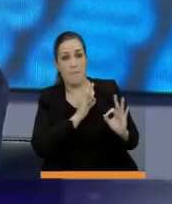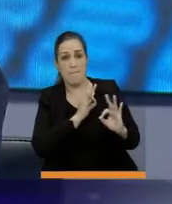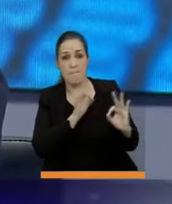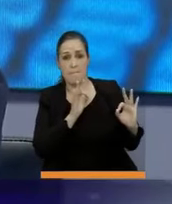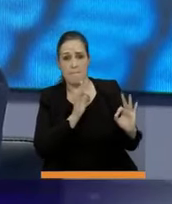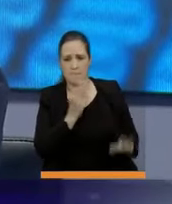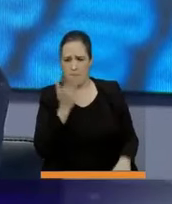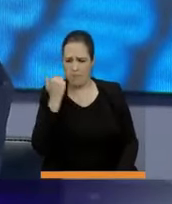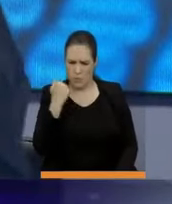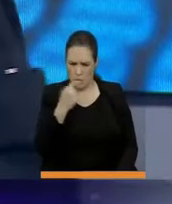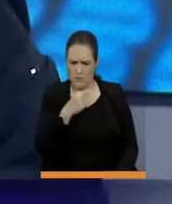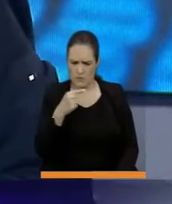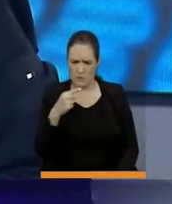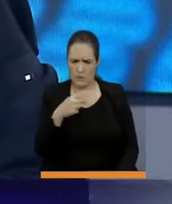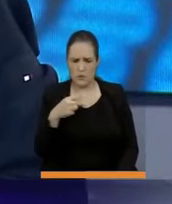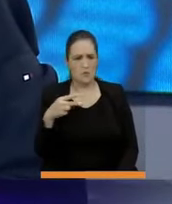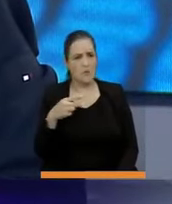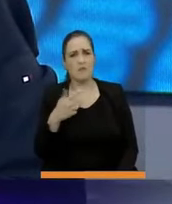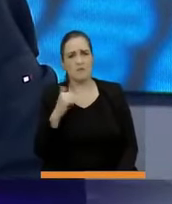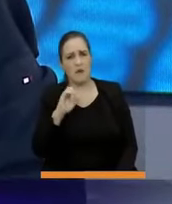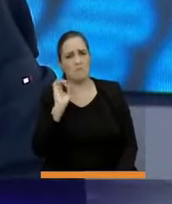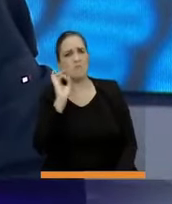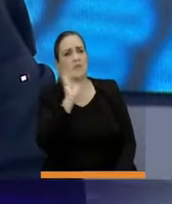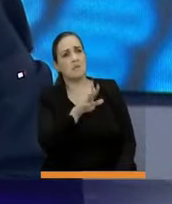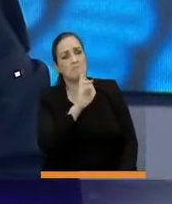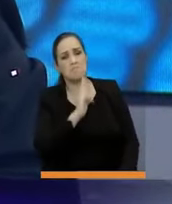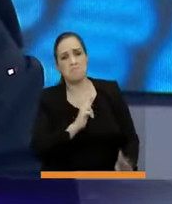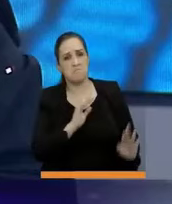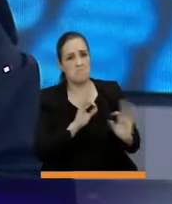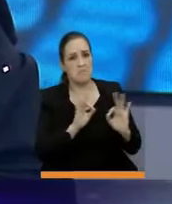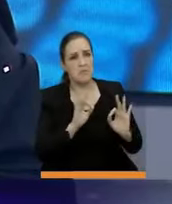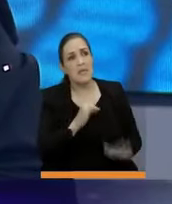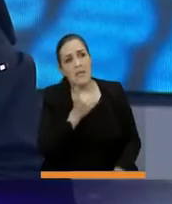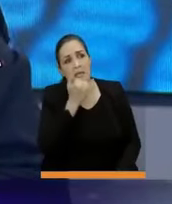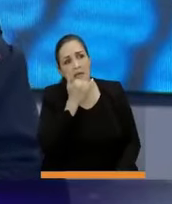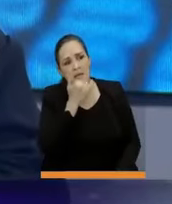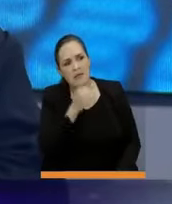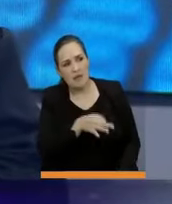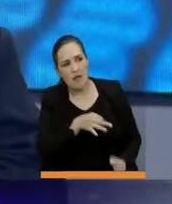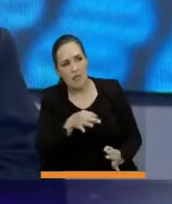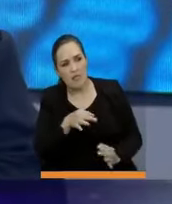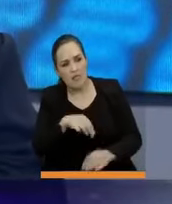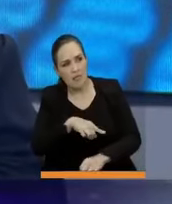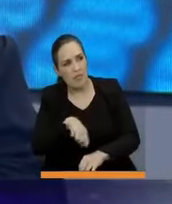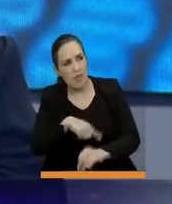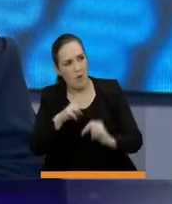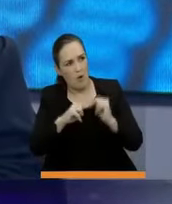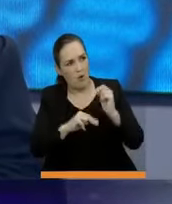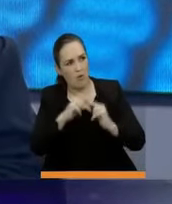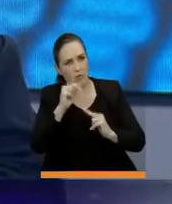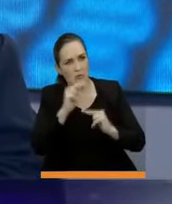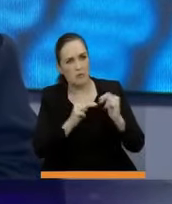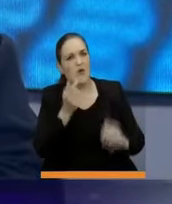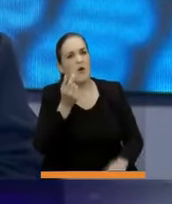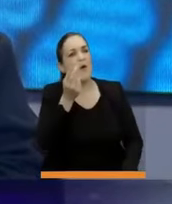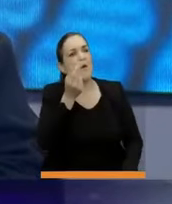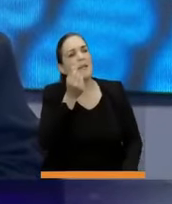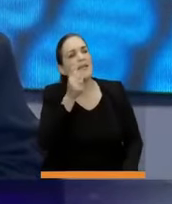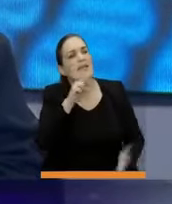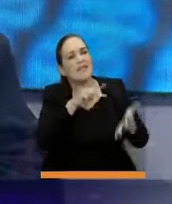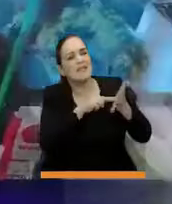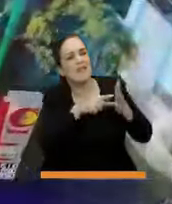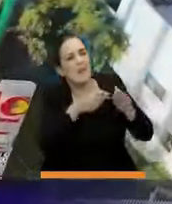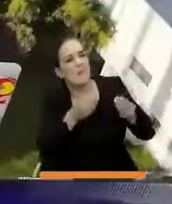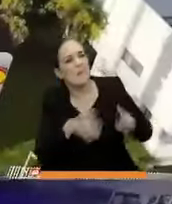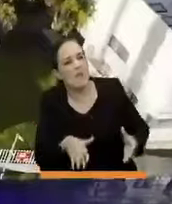un par de semanas, qué pasaba con los retrasos de las obras y eso en plata blanca, cuánto le costaba más